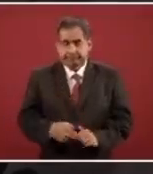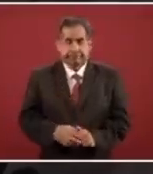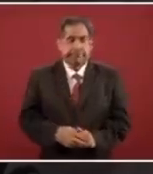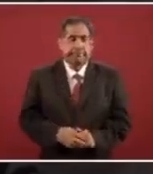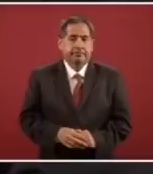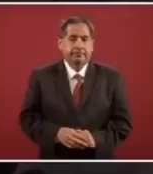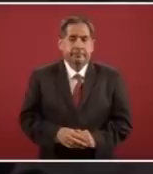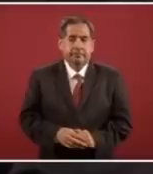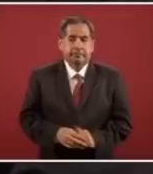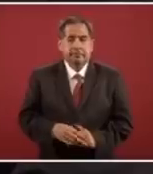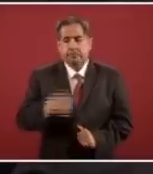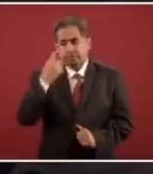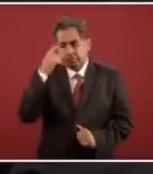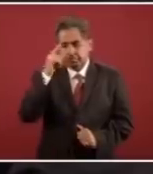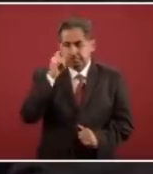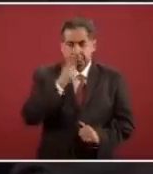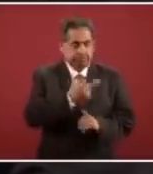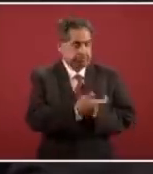para